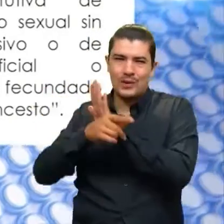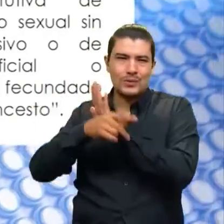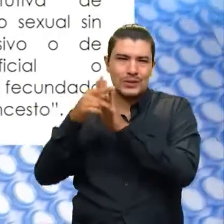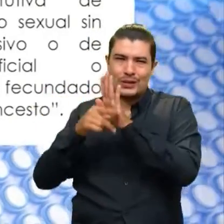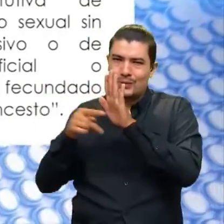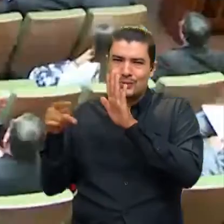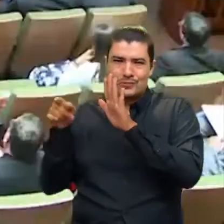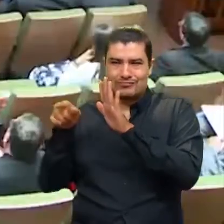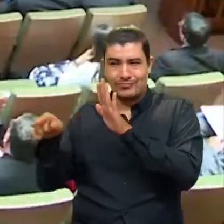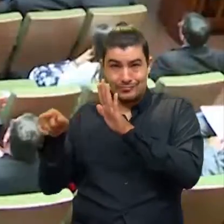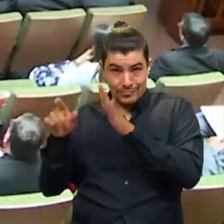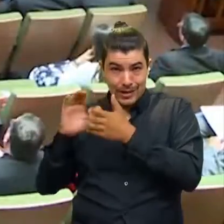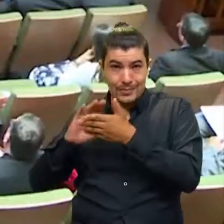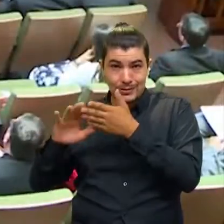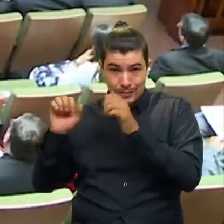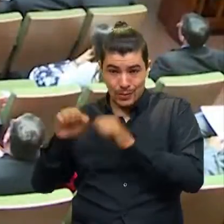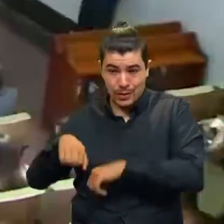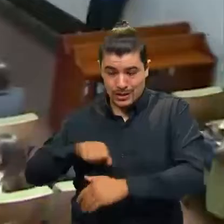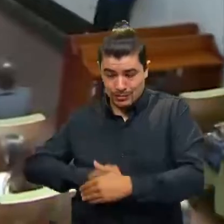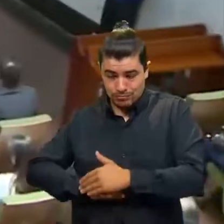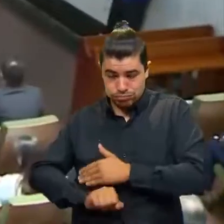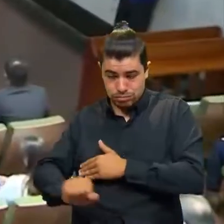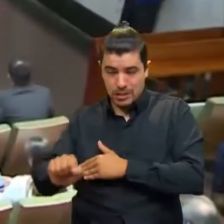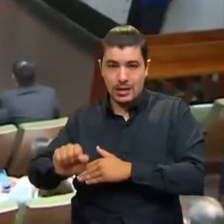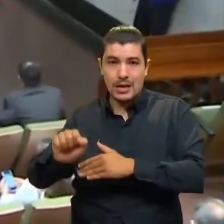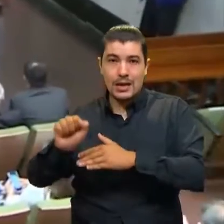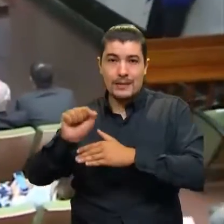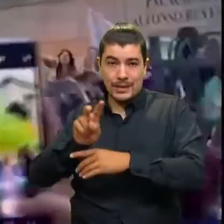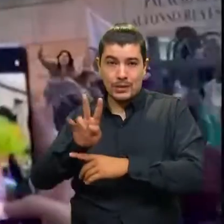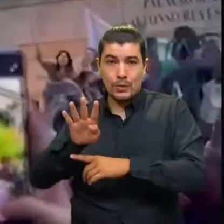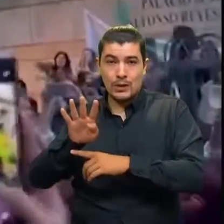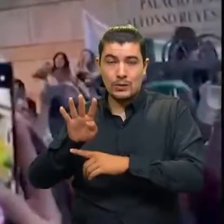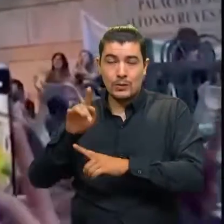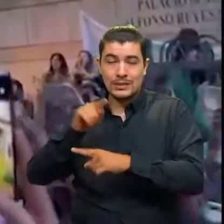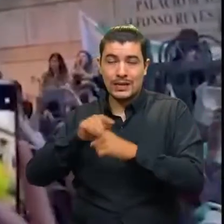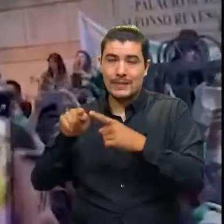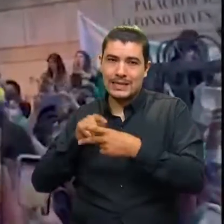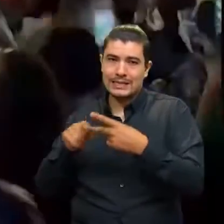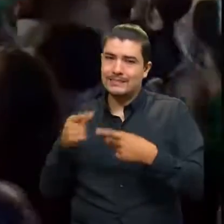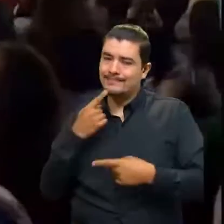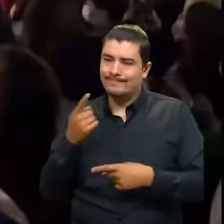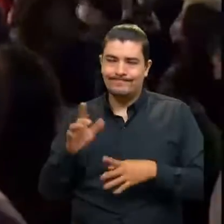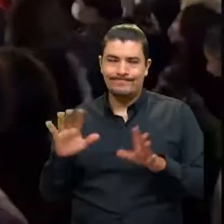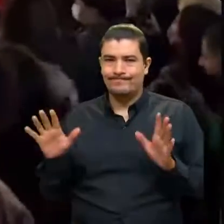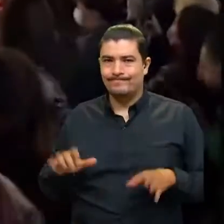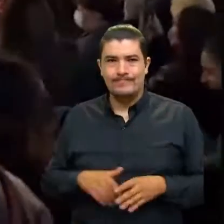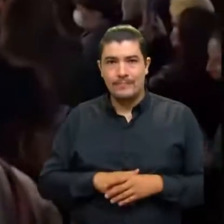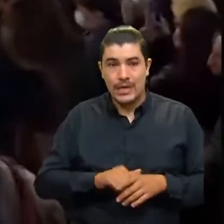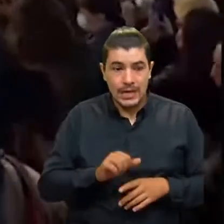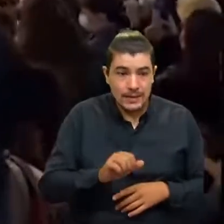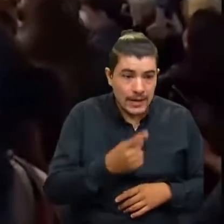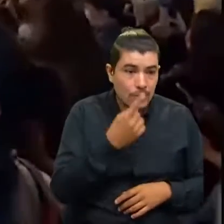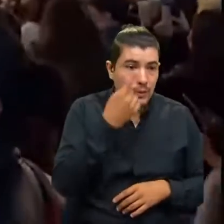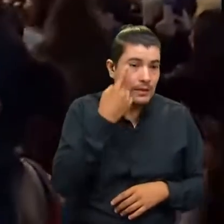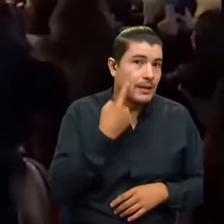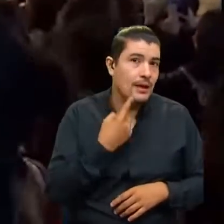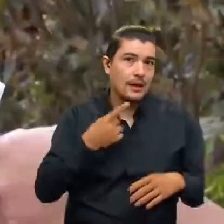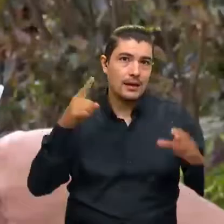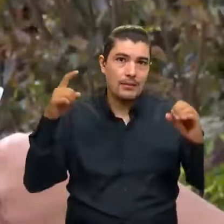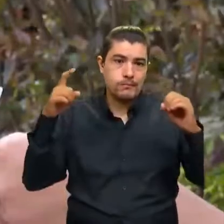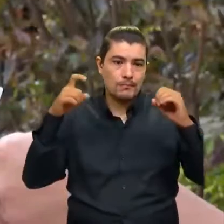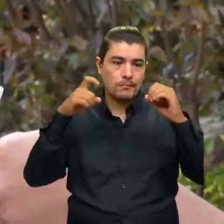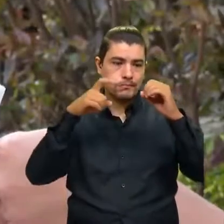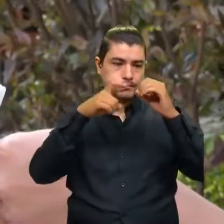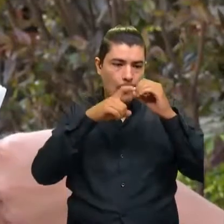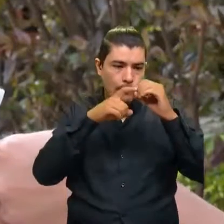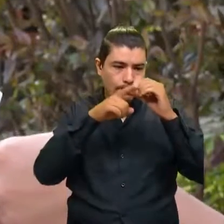semana 24 de gestación, pues asegura que desde el primer día de gestación ya hay vida dentro del vientre.